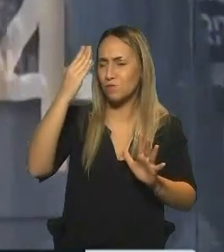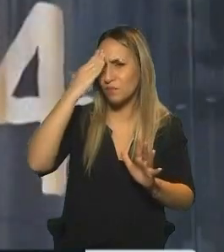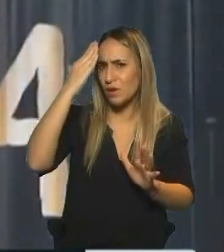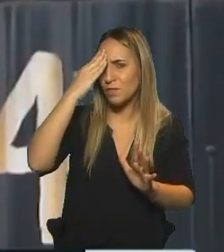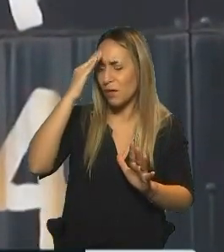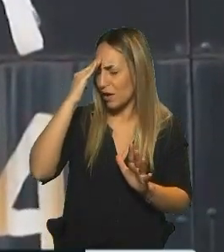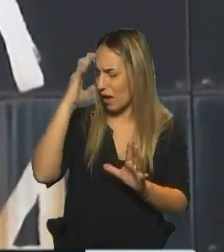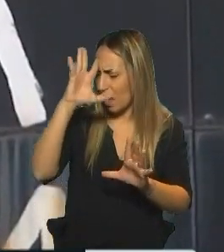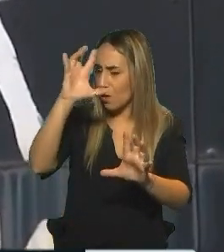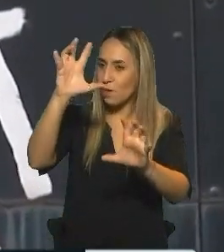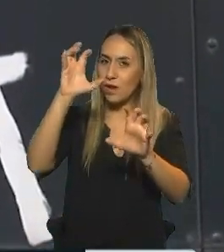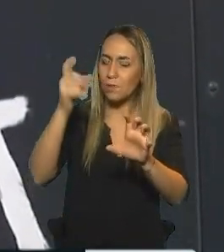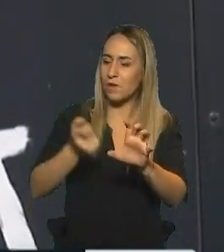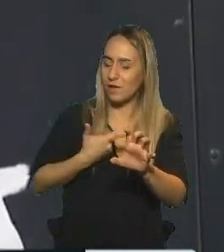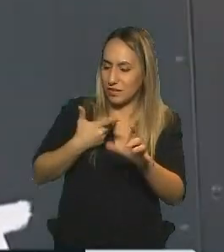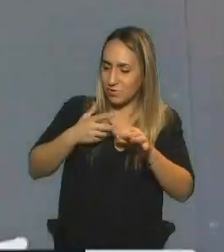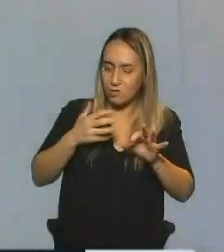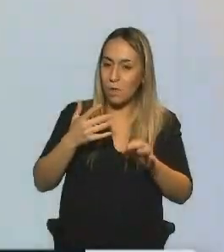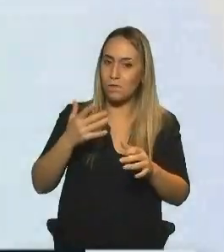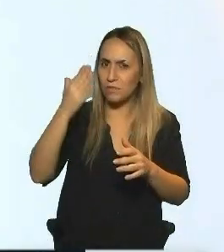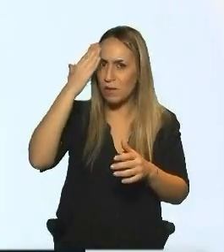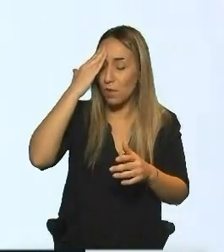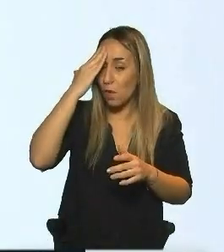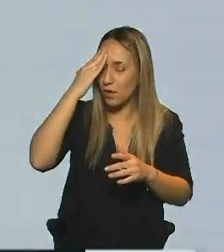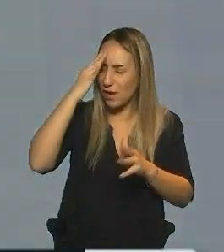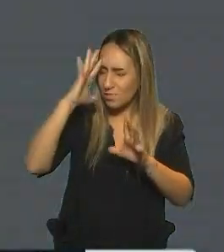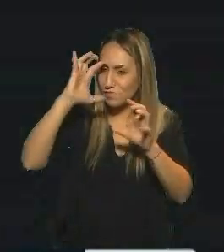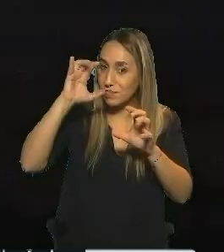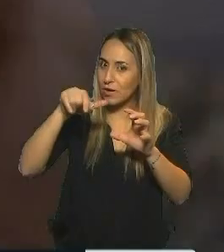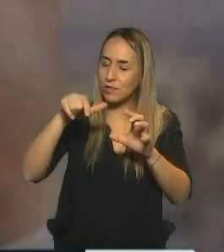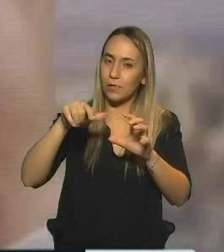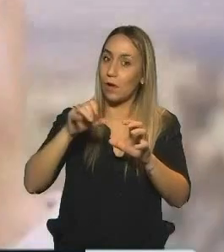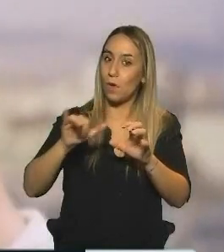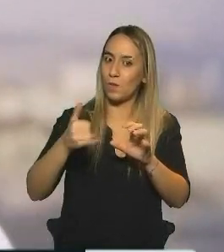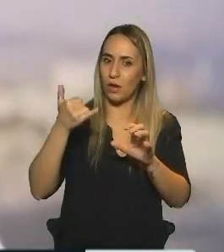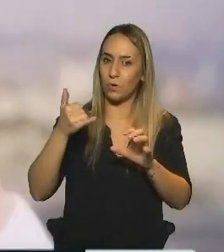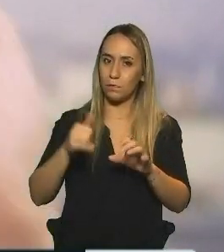en esos días, memoria es el lugar perfecto.